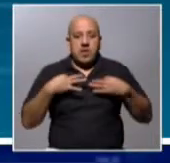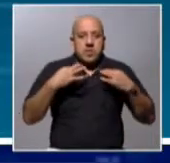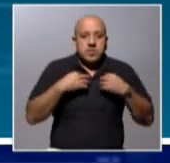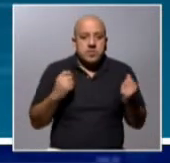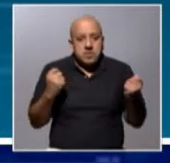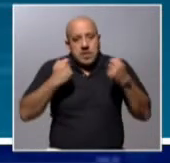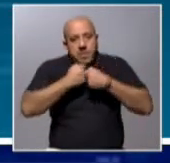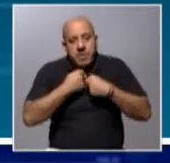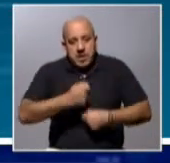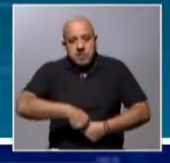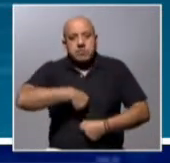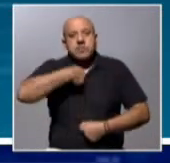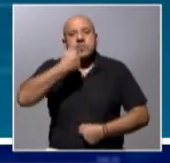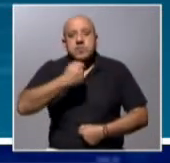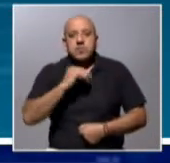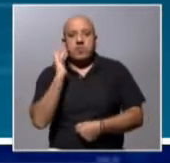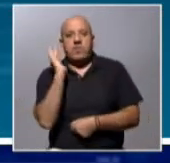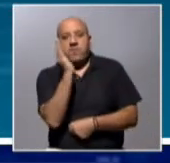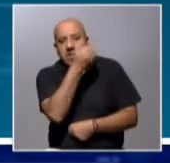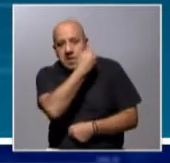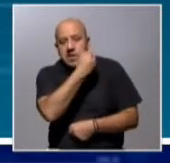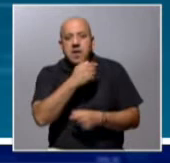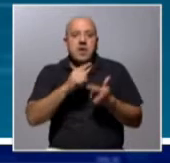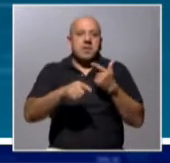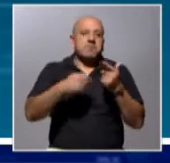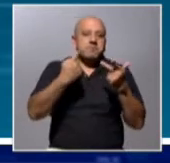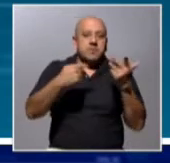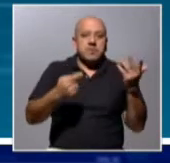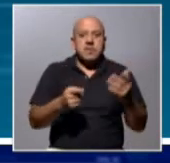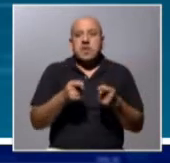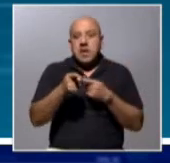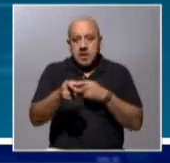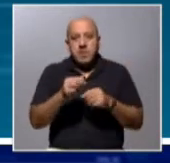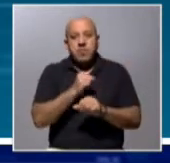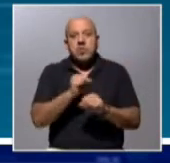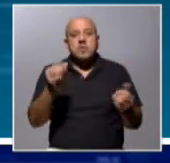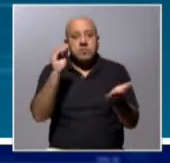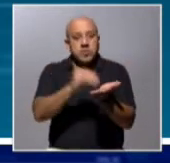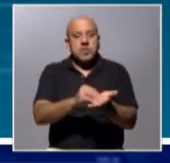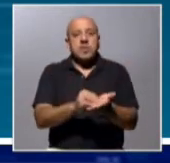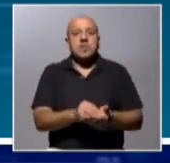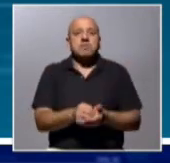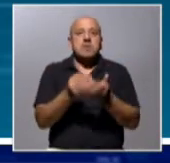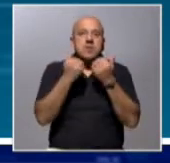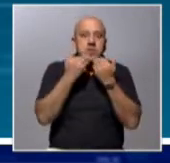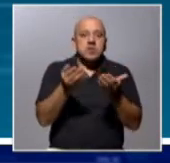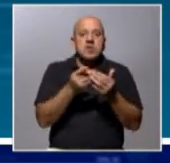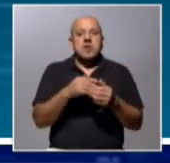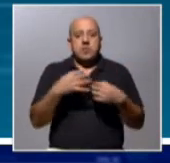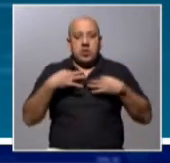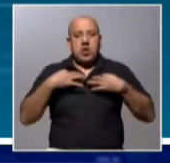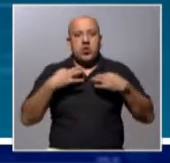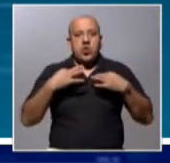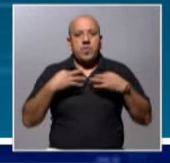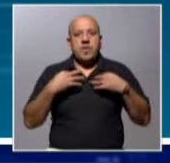para las personas que lo necesitan. Y ahí en el mapa también pones ropa, y entonces ves todas